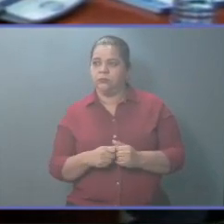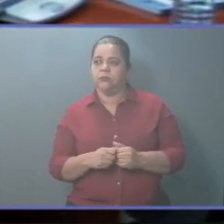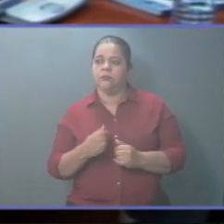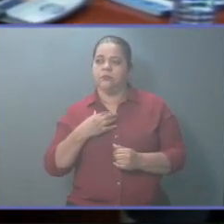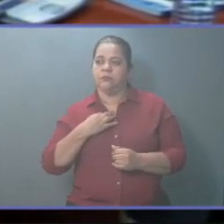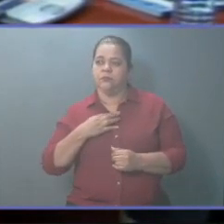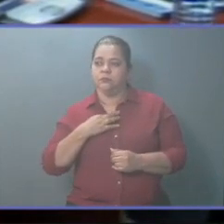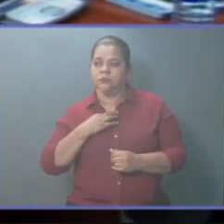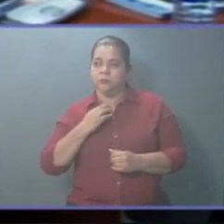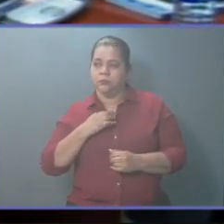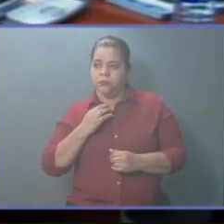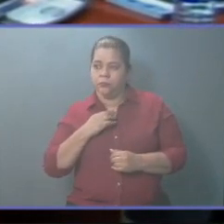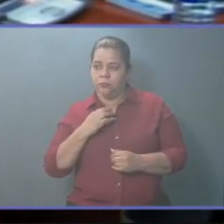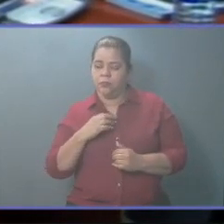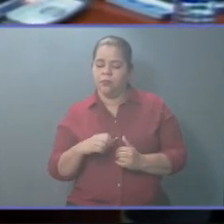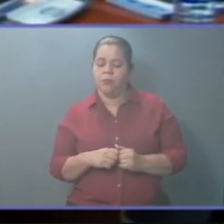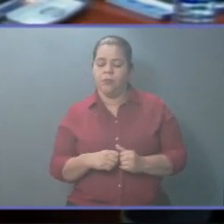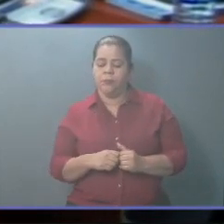invitados?